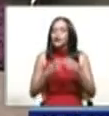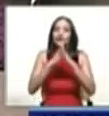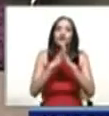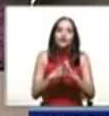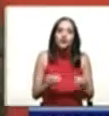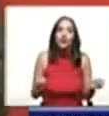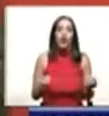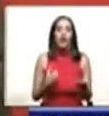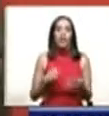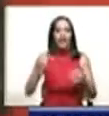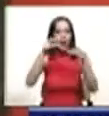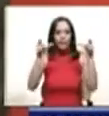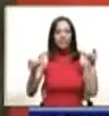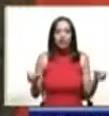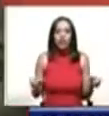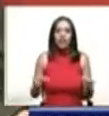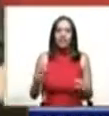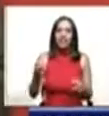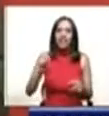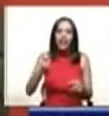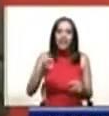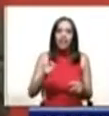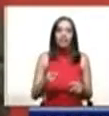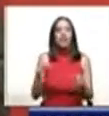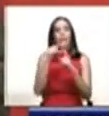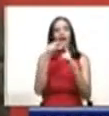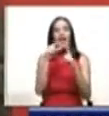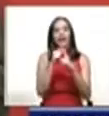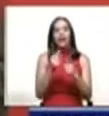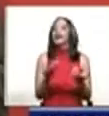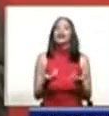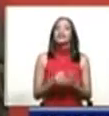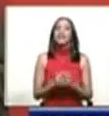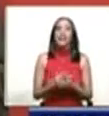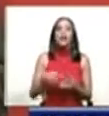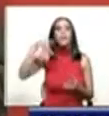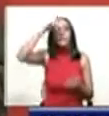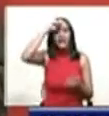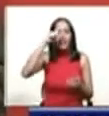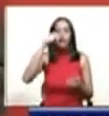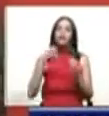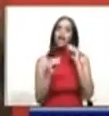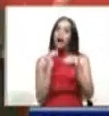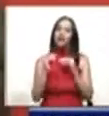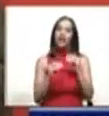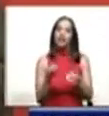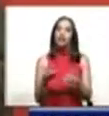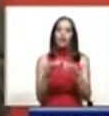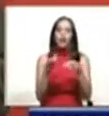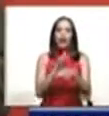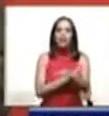aquí del canal, apoyamos a las palabras del compañero Pedro Carvajalino, porque estaba conversando con los compañeros antes de empezar el programa, y no puede